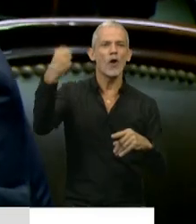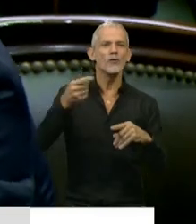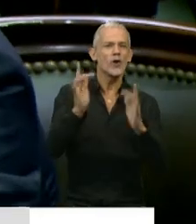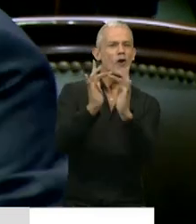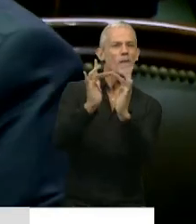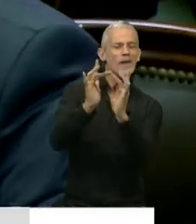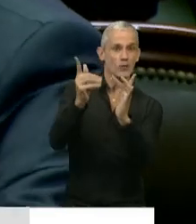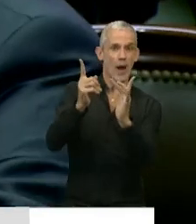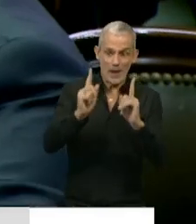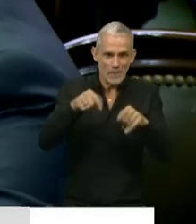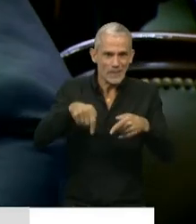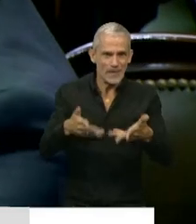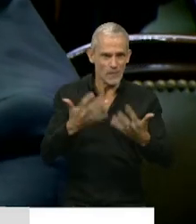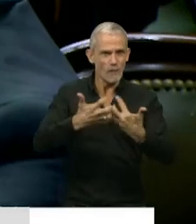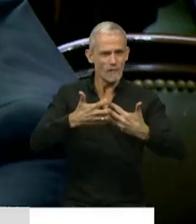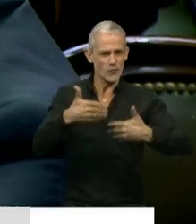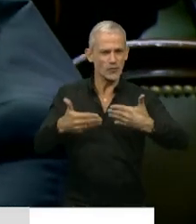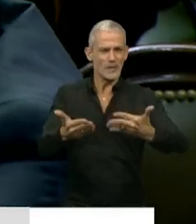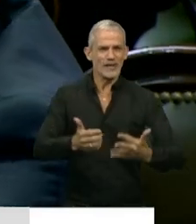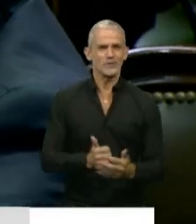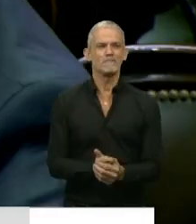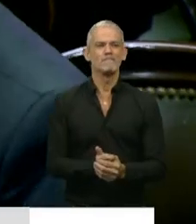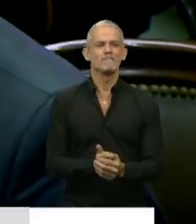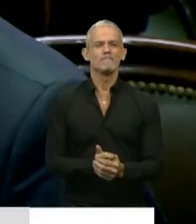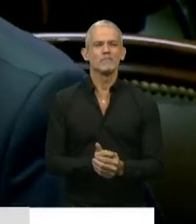llevando adelante. Mire, presidente,